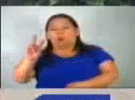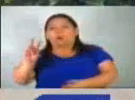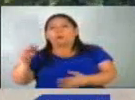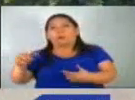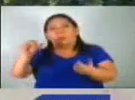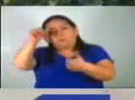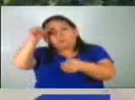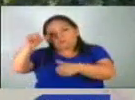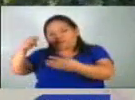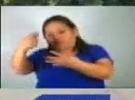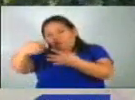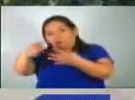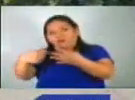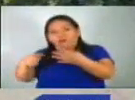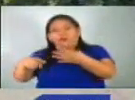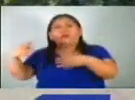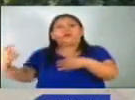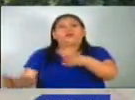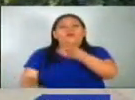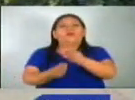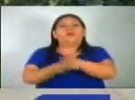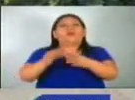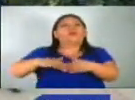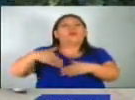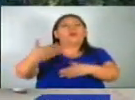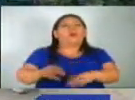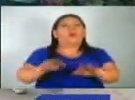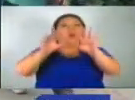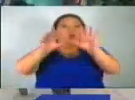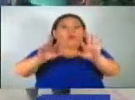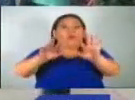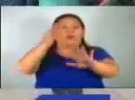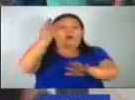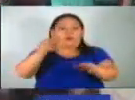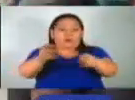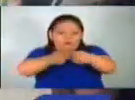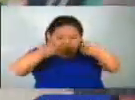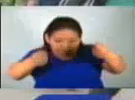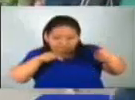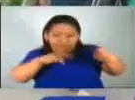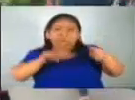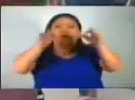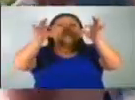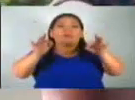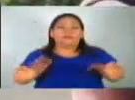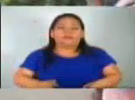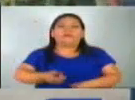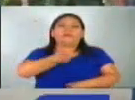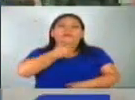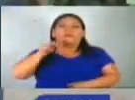las observaciones, será implementada 8 días después de su publicación en el Diario Oficial. Un reporte de Néstor Hernández.